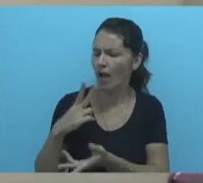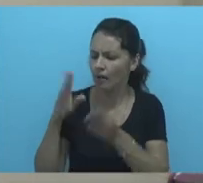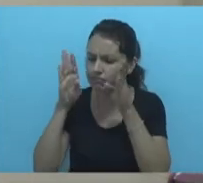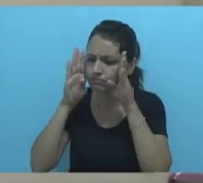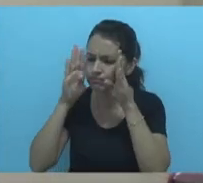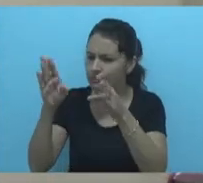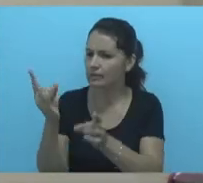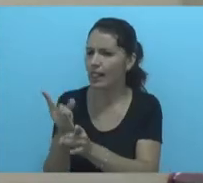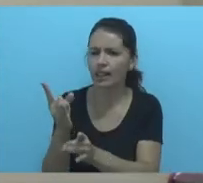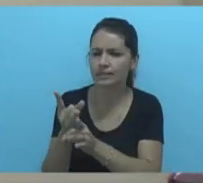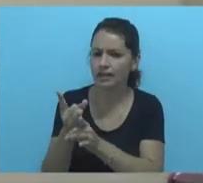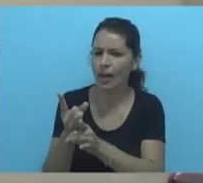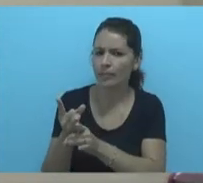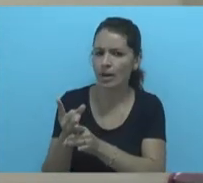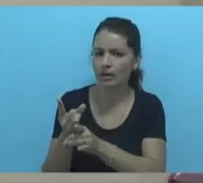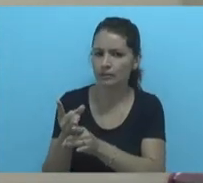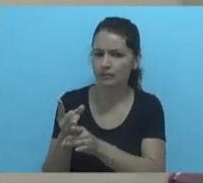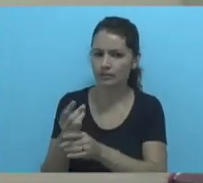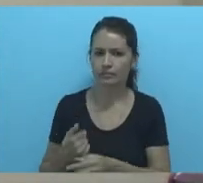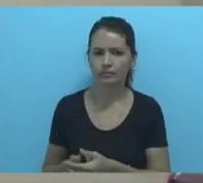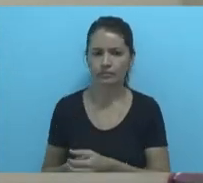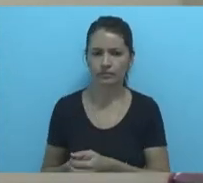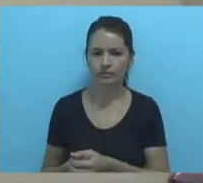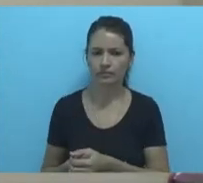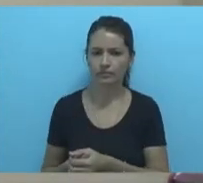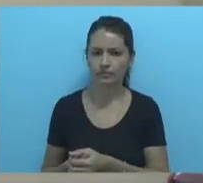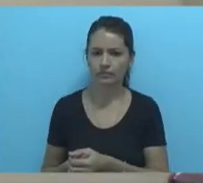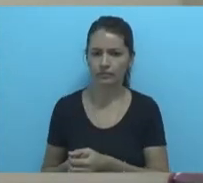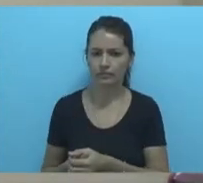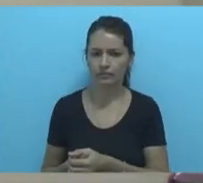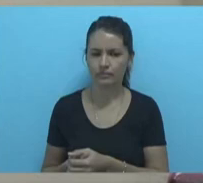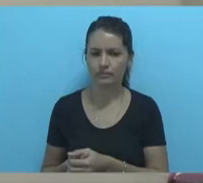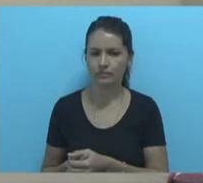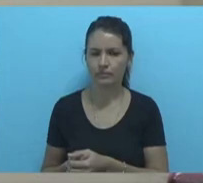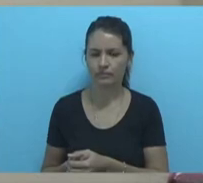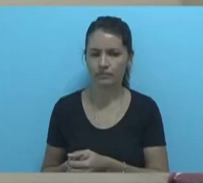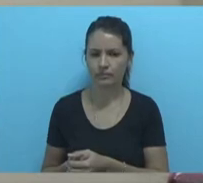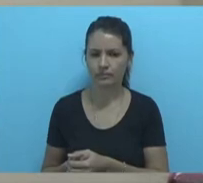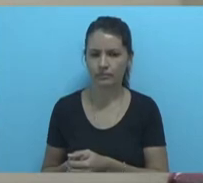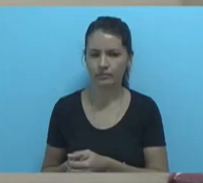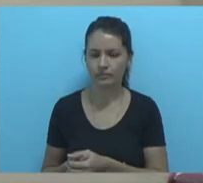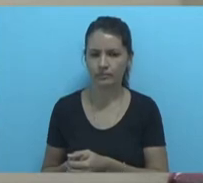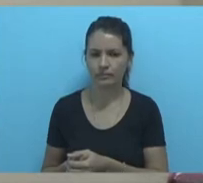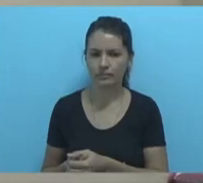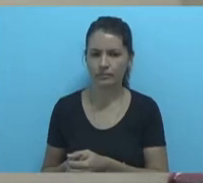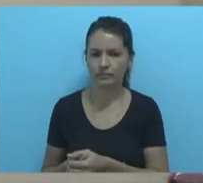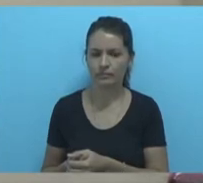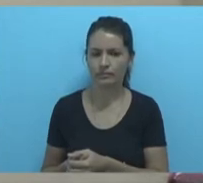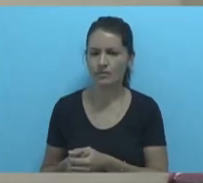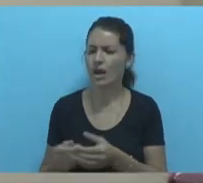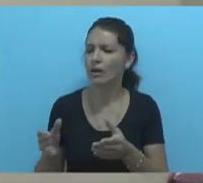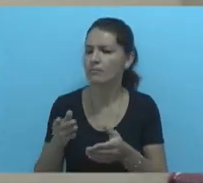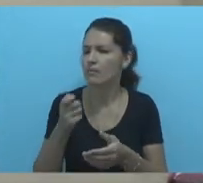mismo andamiaje jurídico que no nos deja siquiera pensar en que tomen al